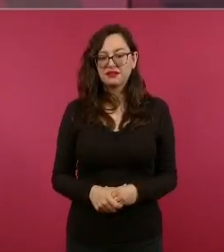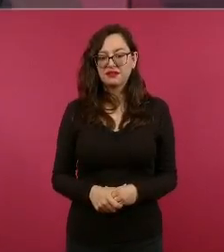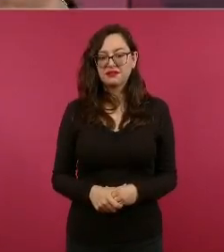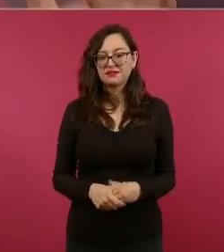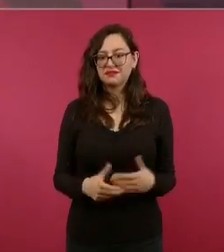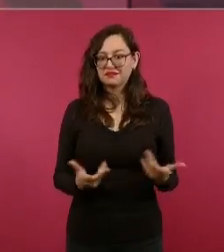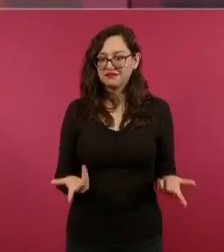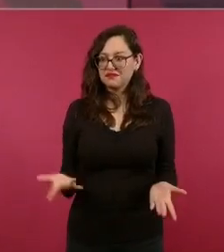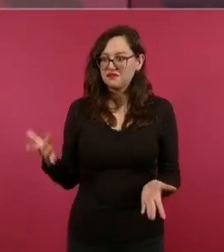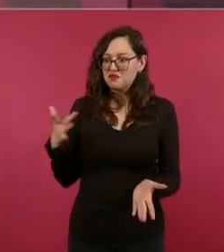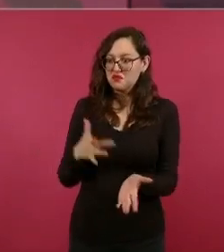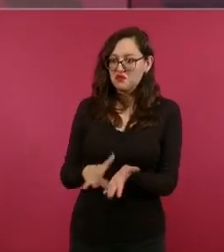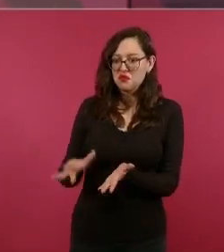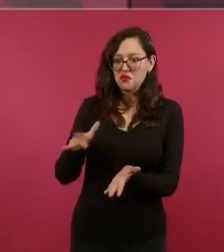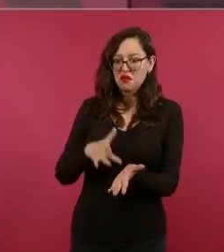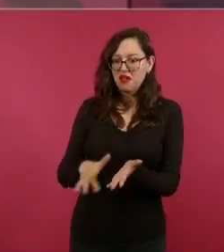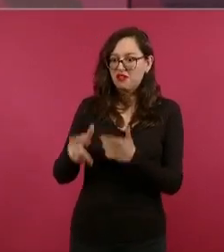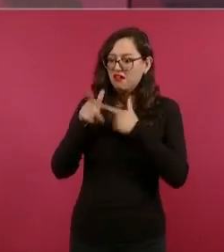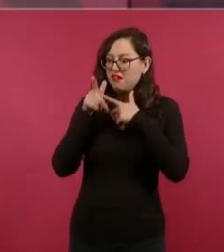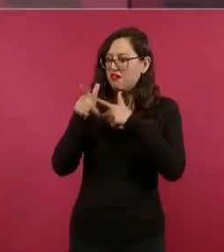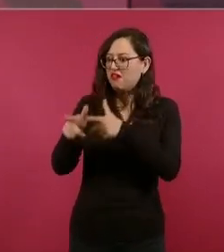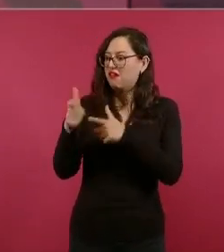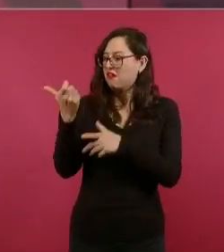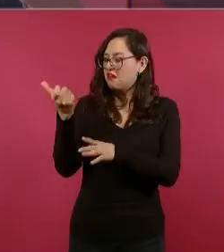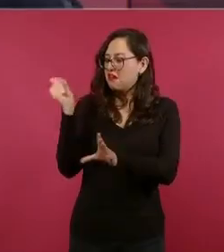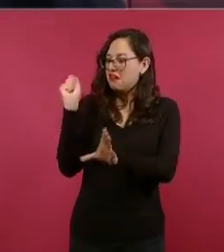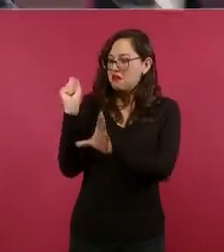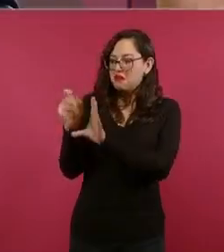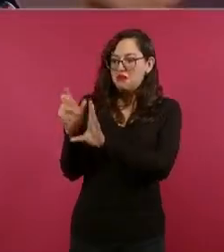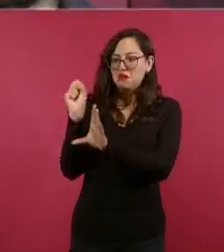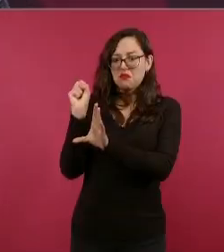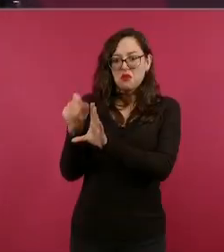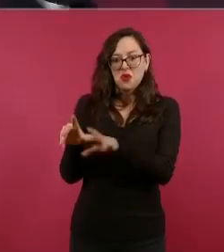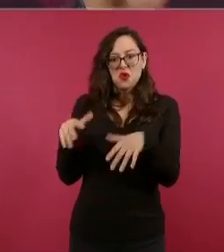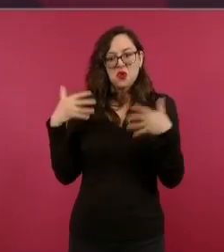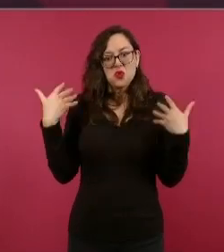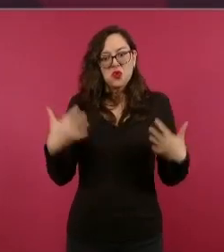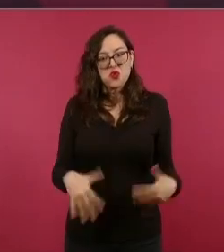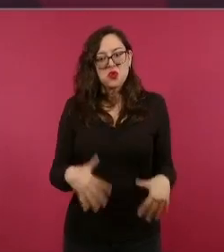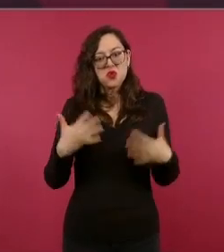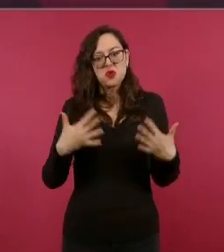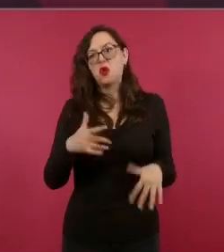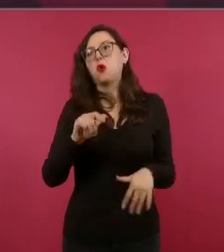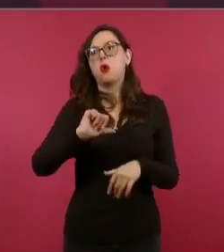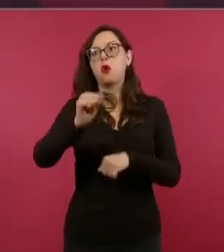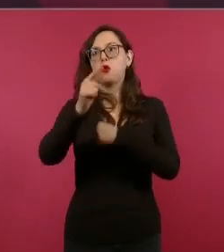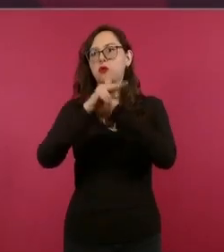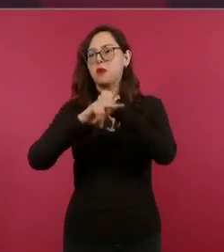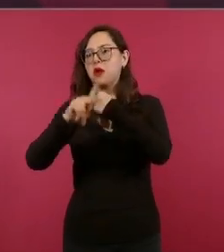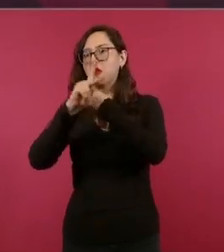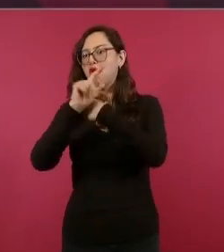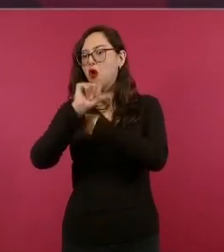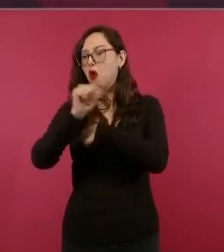¿Qué no es algo excepcional? ¿Qué así lo hacen en todo el mundo? No,